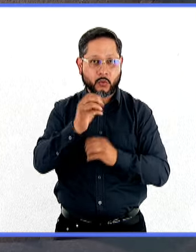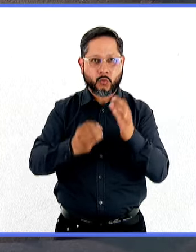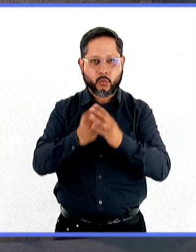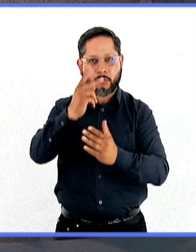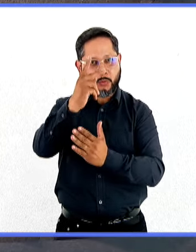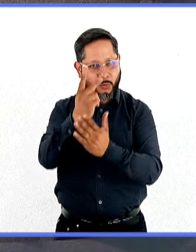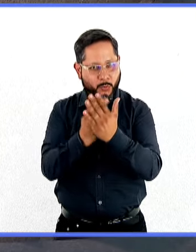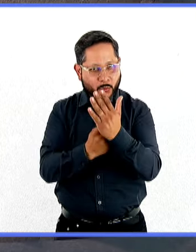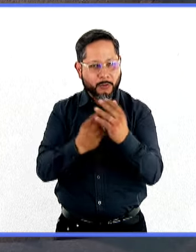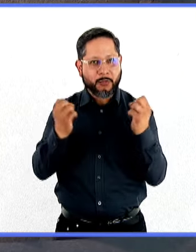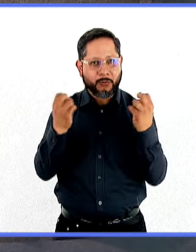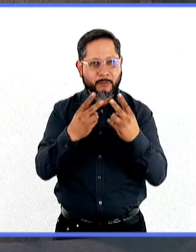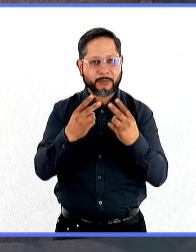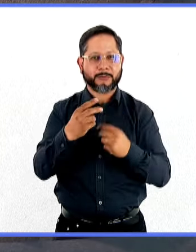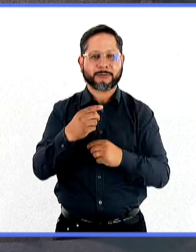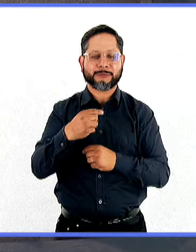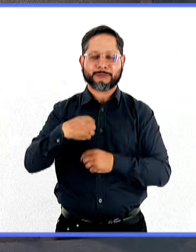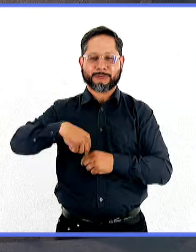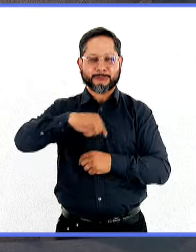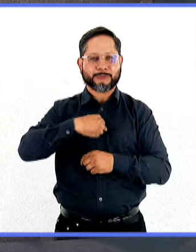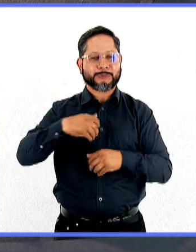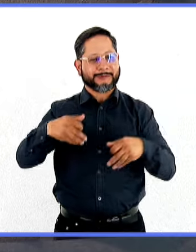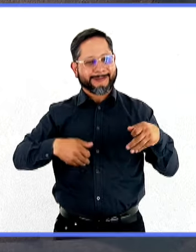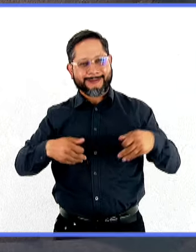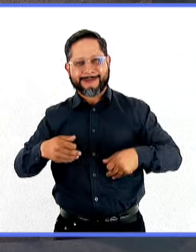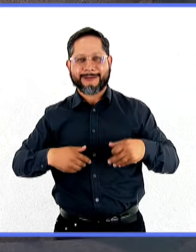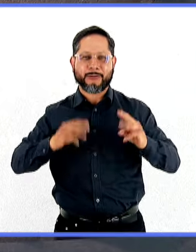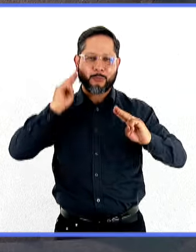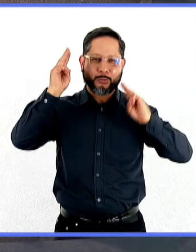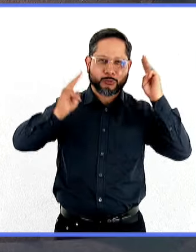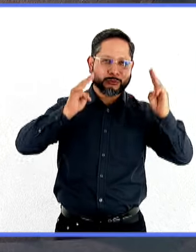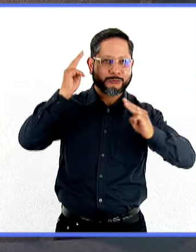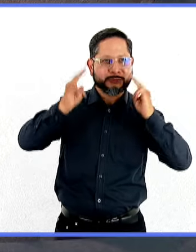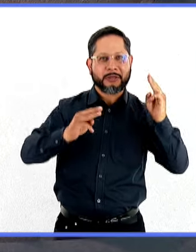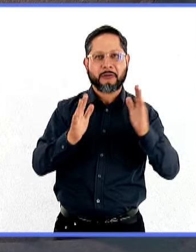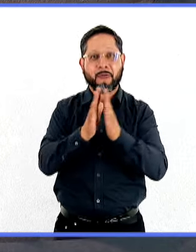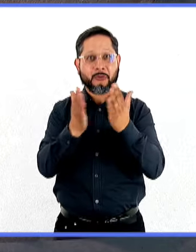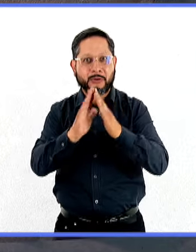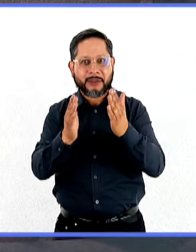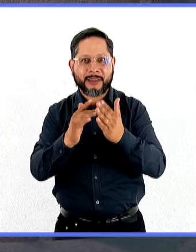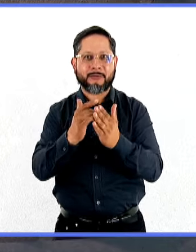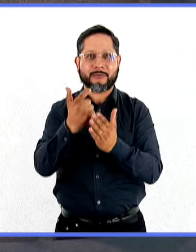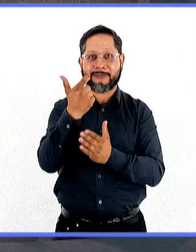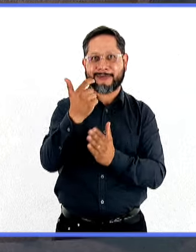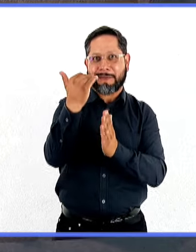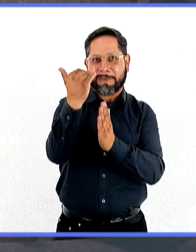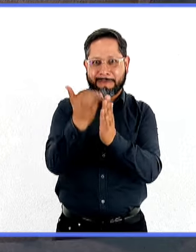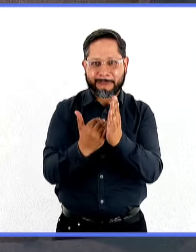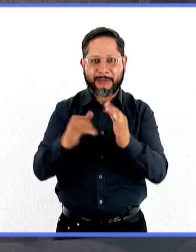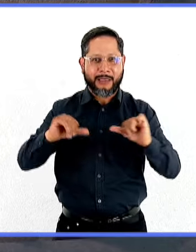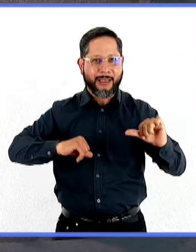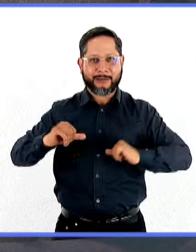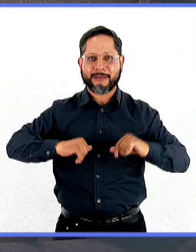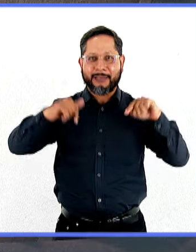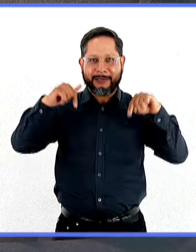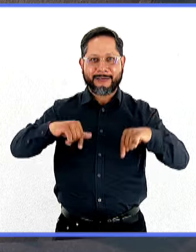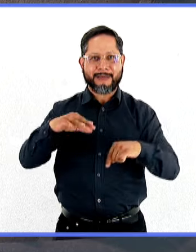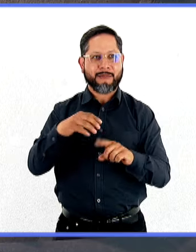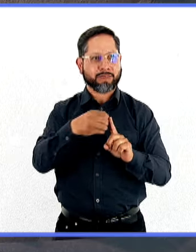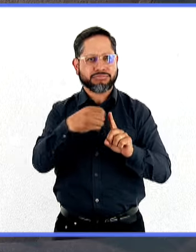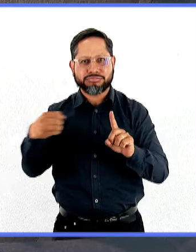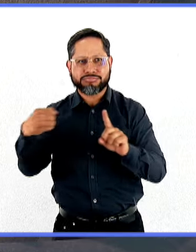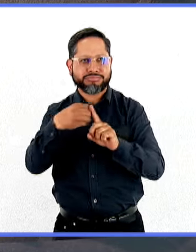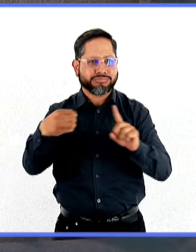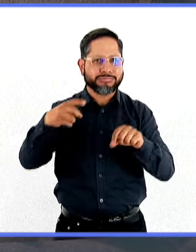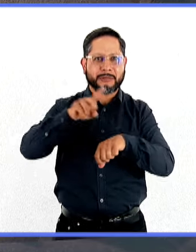emisión de la UNAM responde disfrutamos del teatro de los museos del remate de libros y de todas esas actividades que nuestra universidad organiza